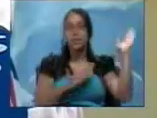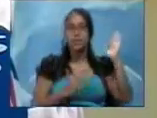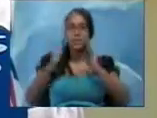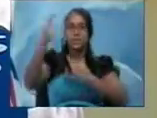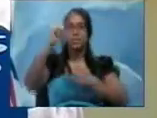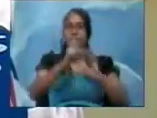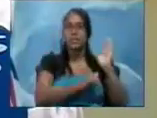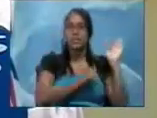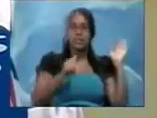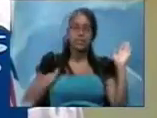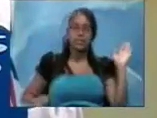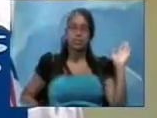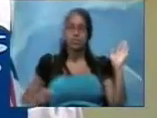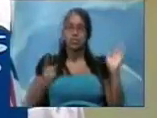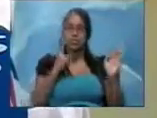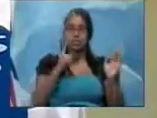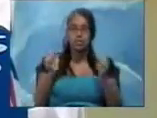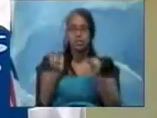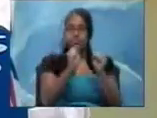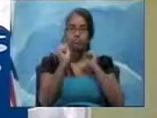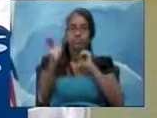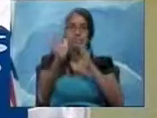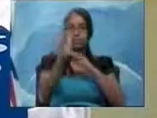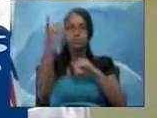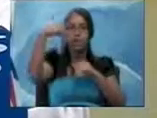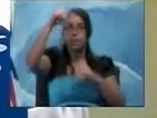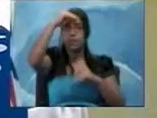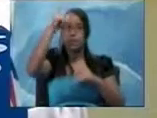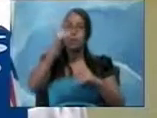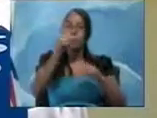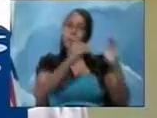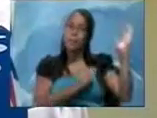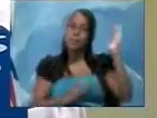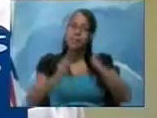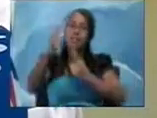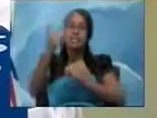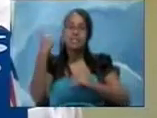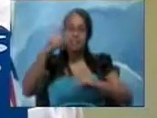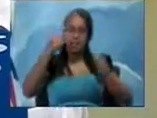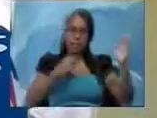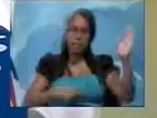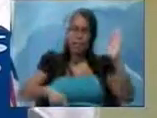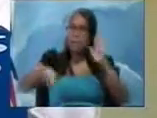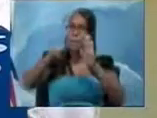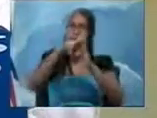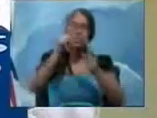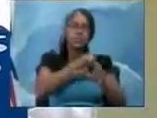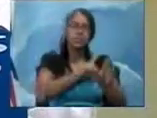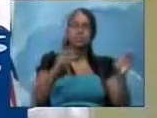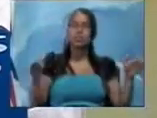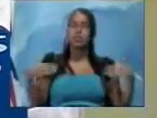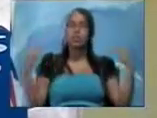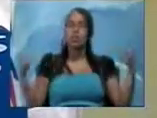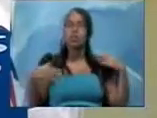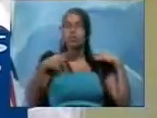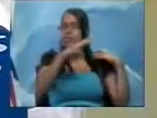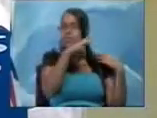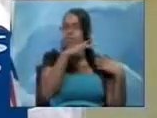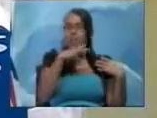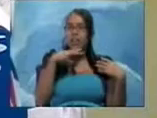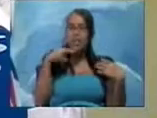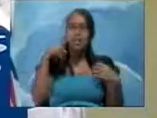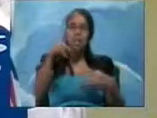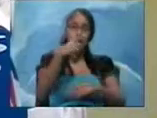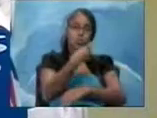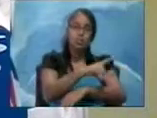del Señor Dice el salmista David En tu presencia hay plenitud de gozo Delicias a tu diestra para